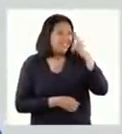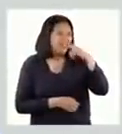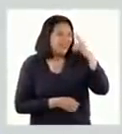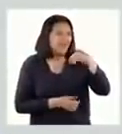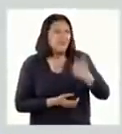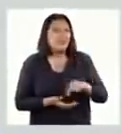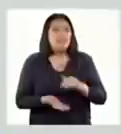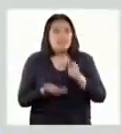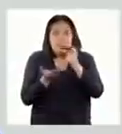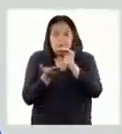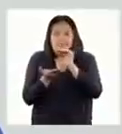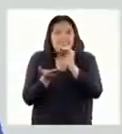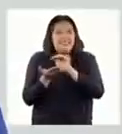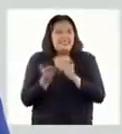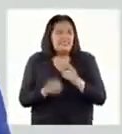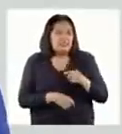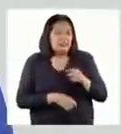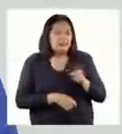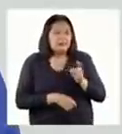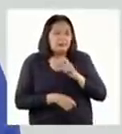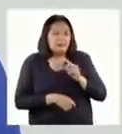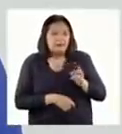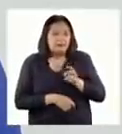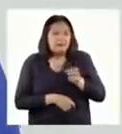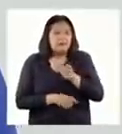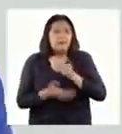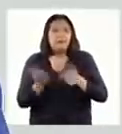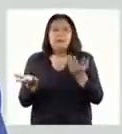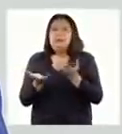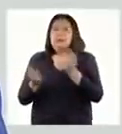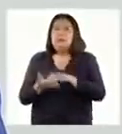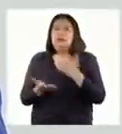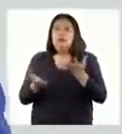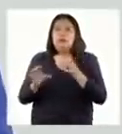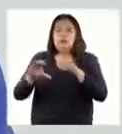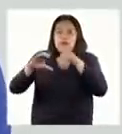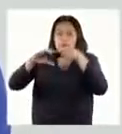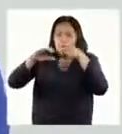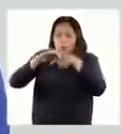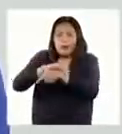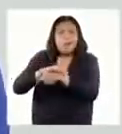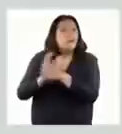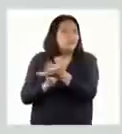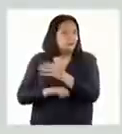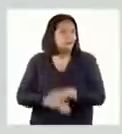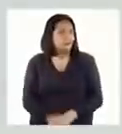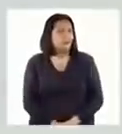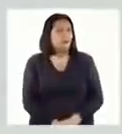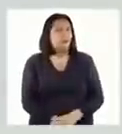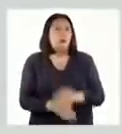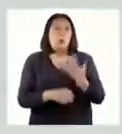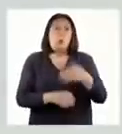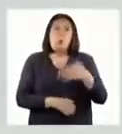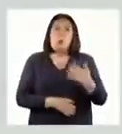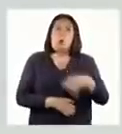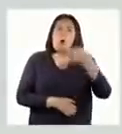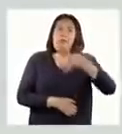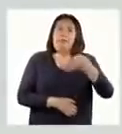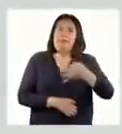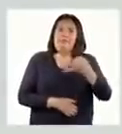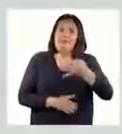y pequeñas serpientes y tiene sus nidos en huecos en la tierra. Es